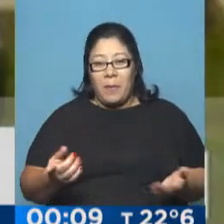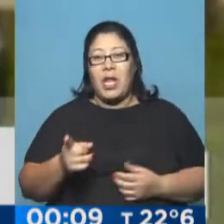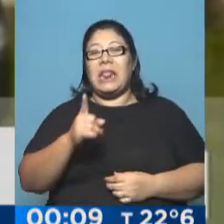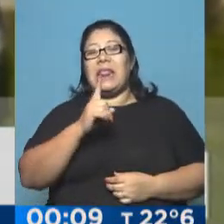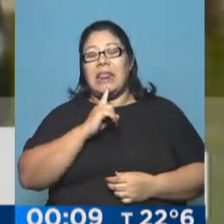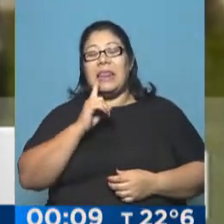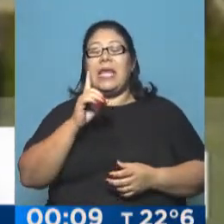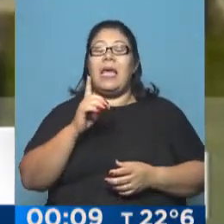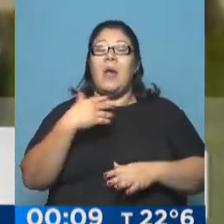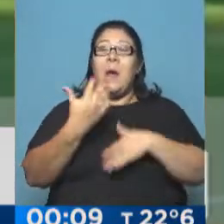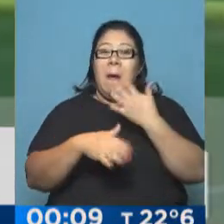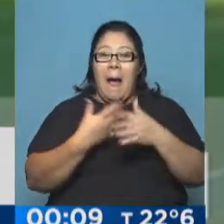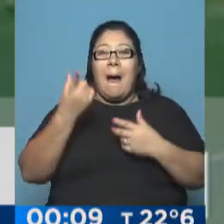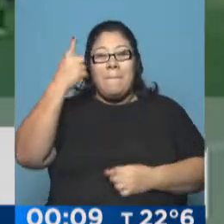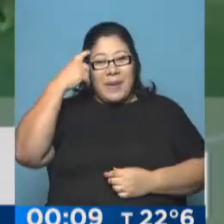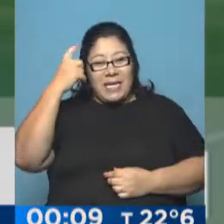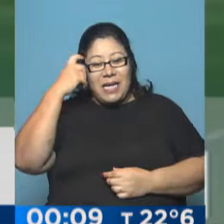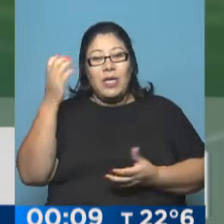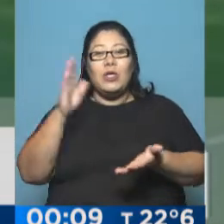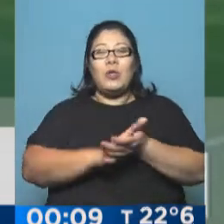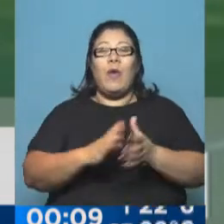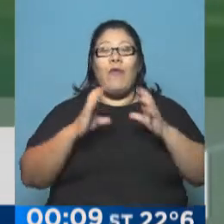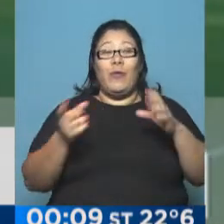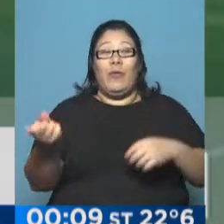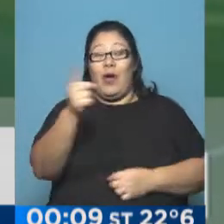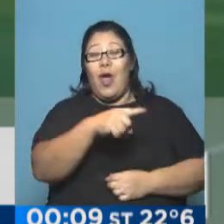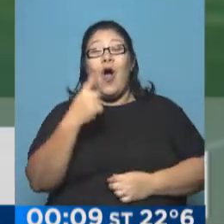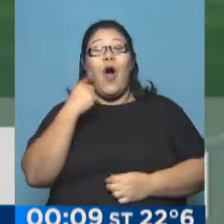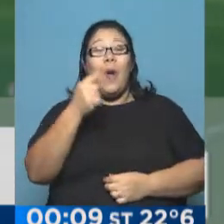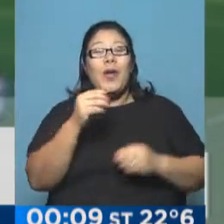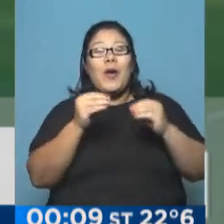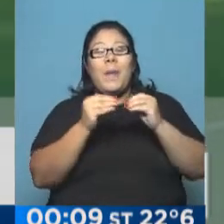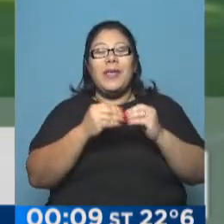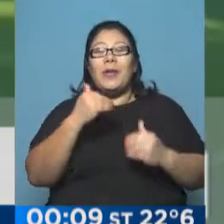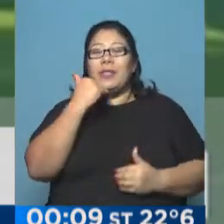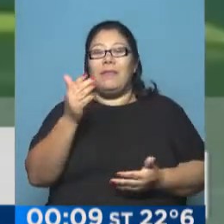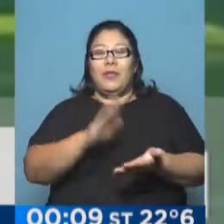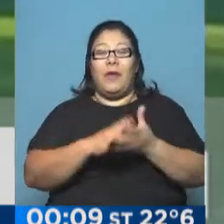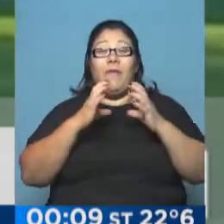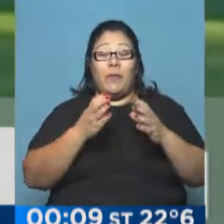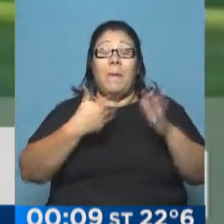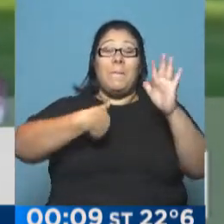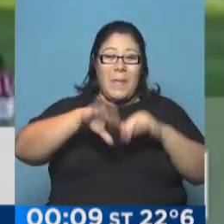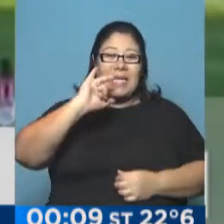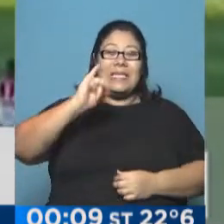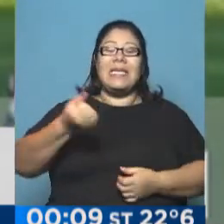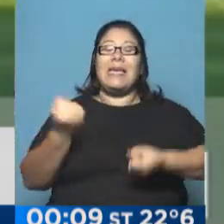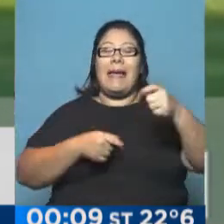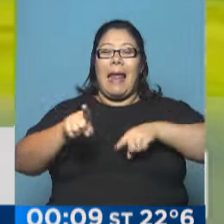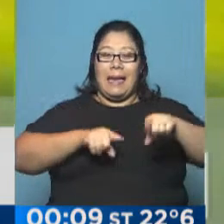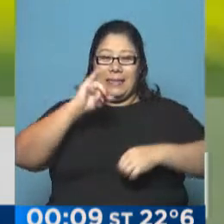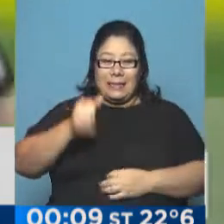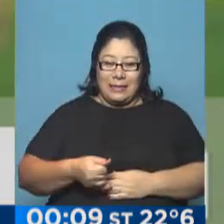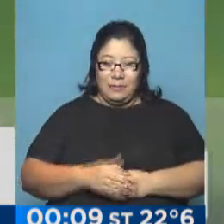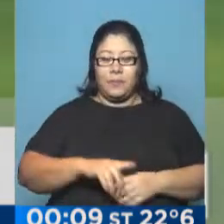fútbol, ¿eh? Vamos con Robertito, porque su especialidad es el automovilismo, por si no saben. Bueno, ahora sí, el gol de